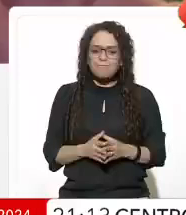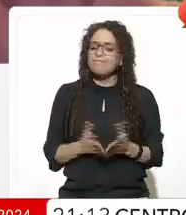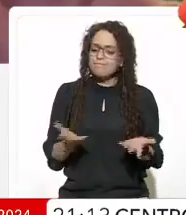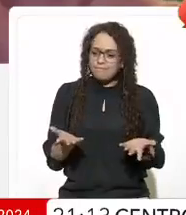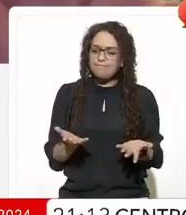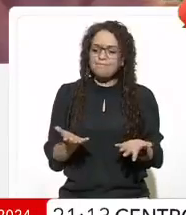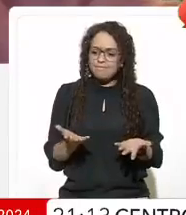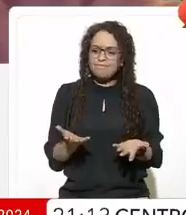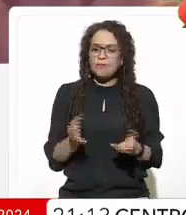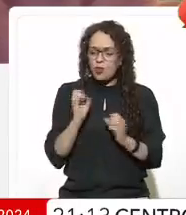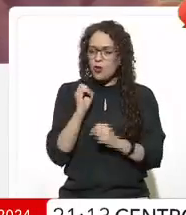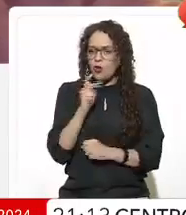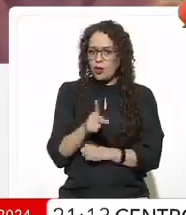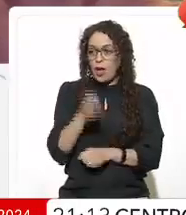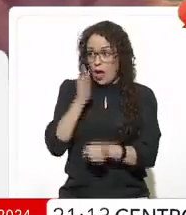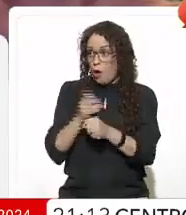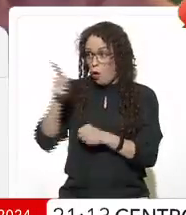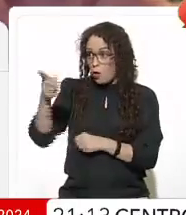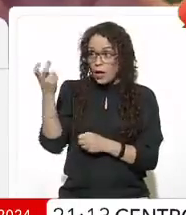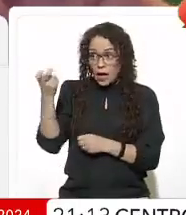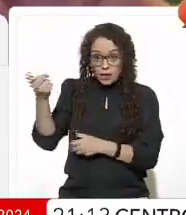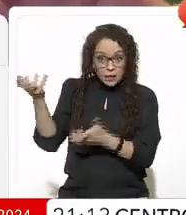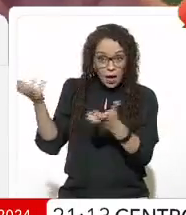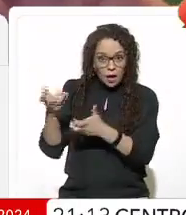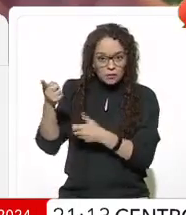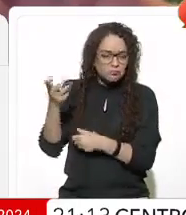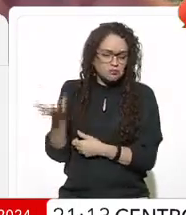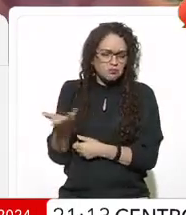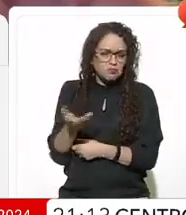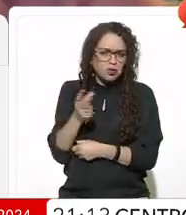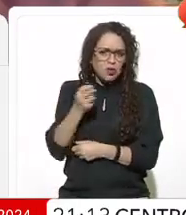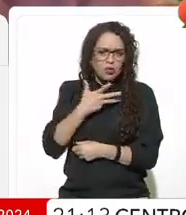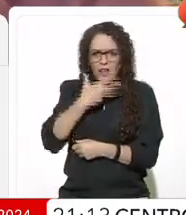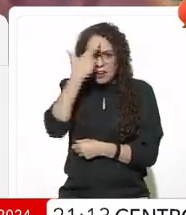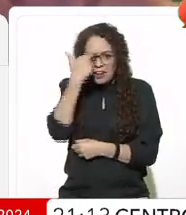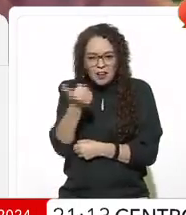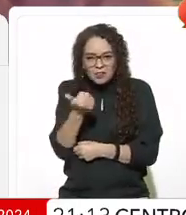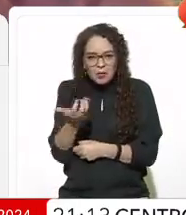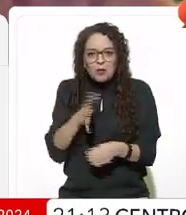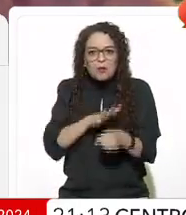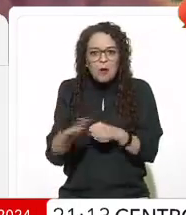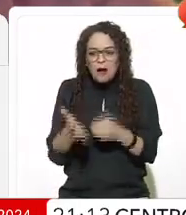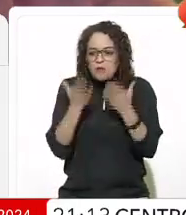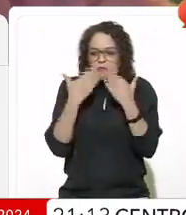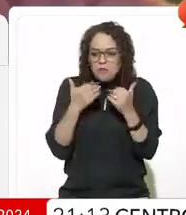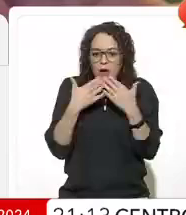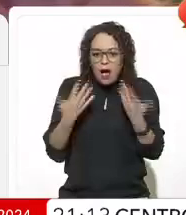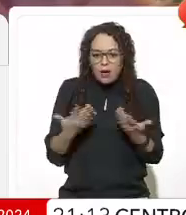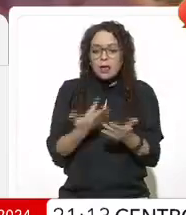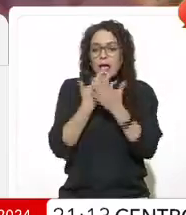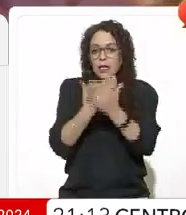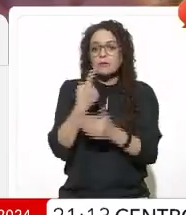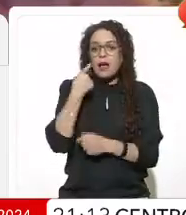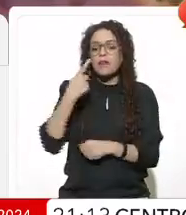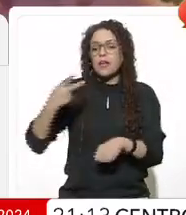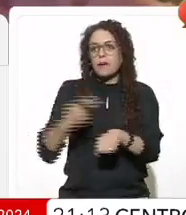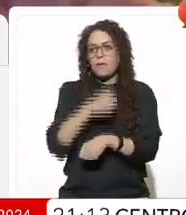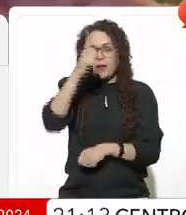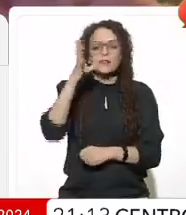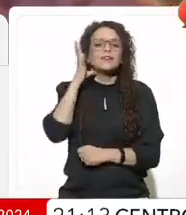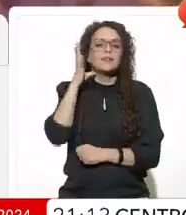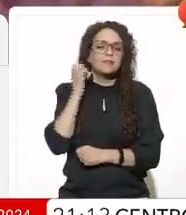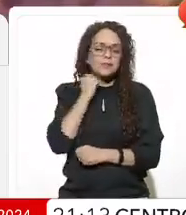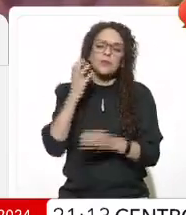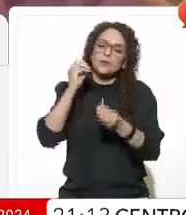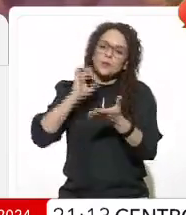no procedería y entonces, bueno, pues vamos a estar pendientes en todo caso de lo que pase próximamente en el Senado. Andrés, muchísimas gracias